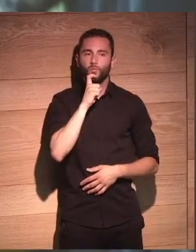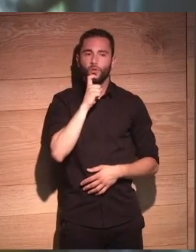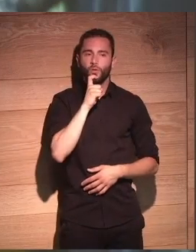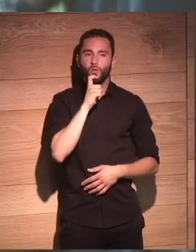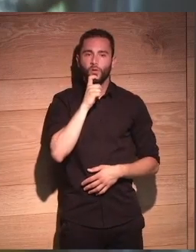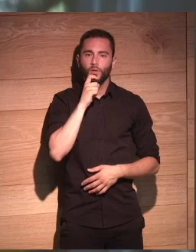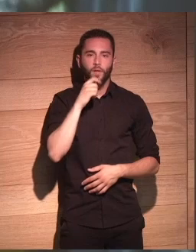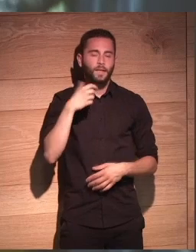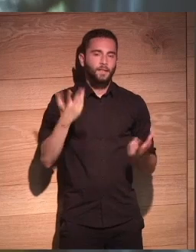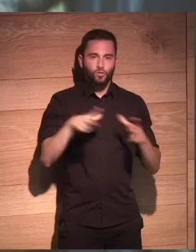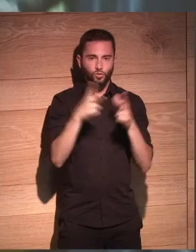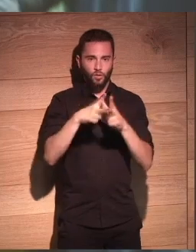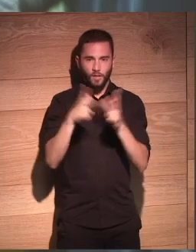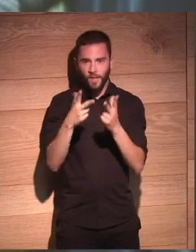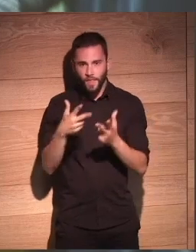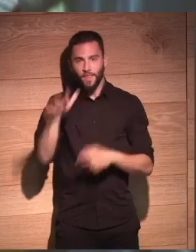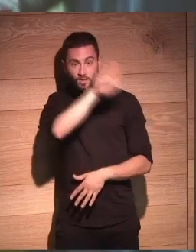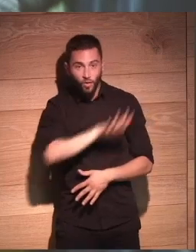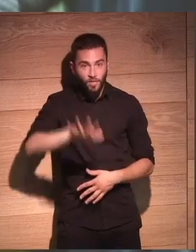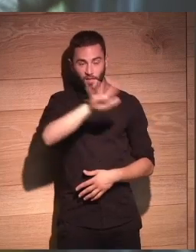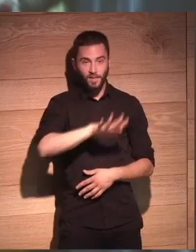aquí en sociedades occidentales